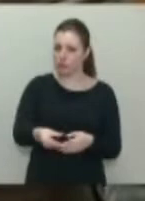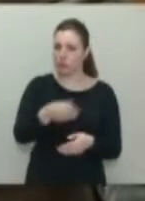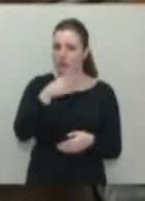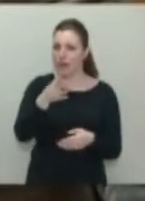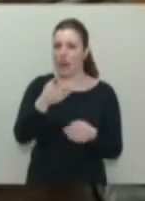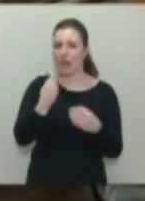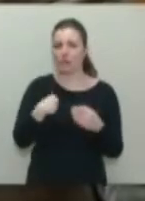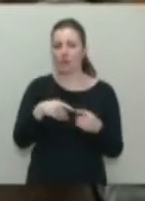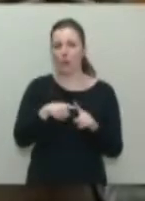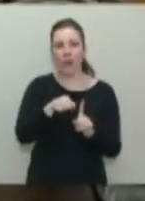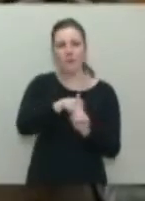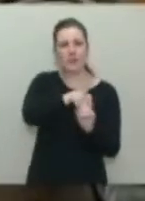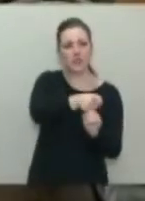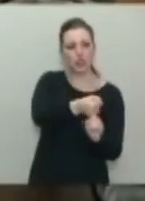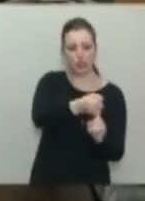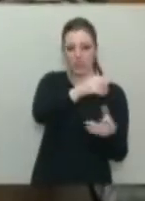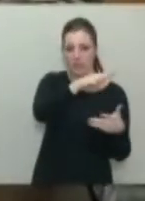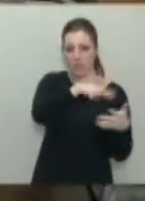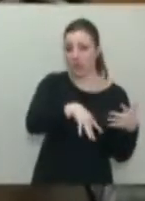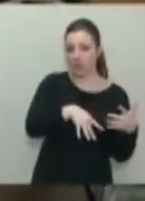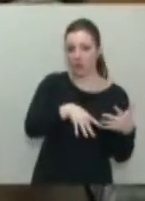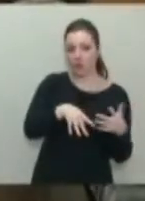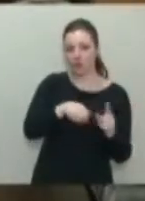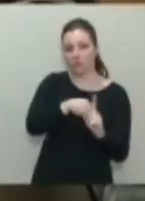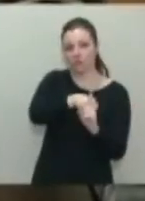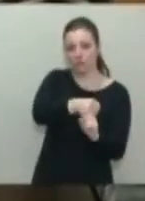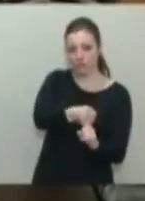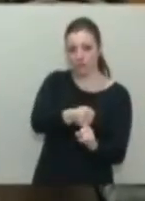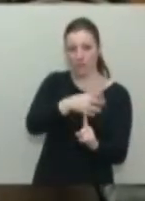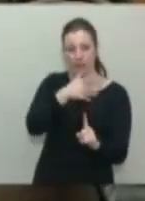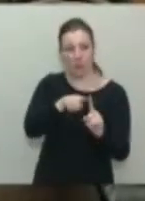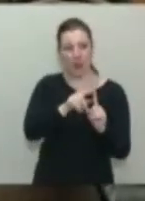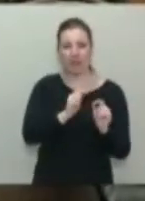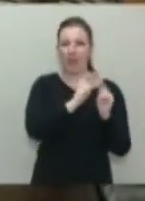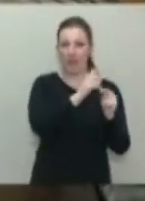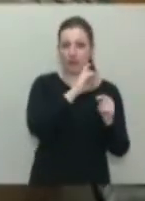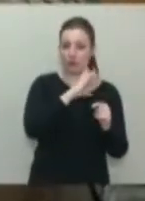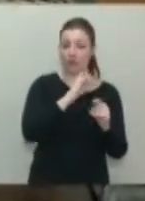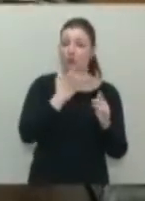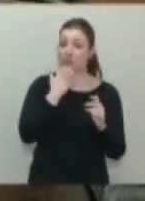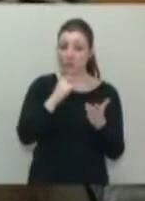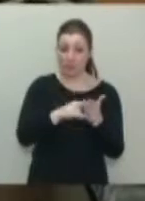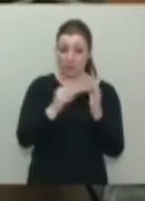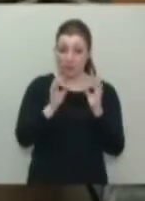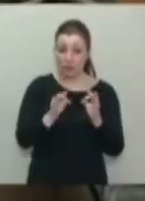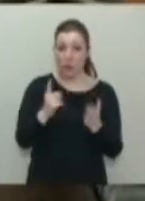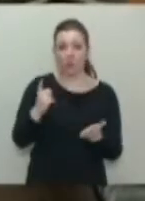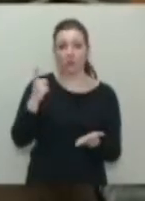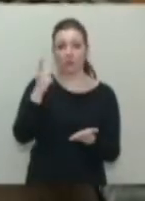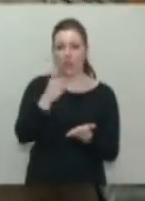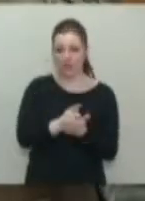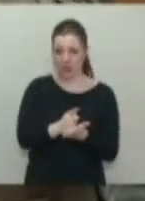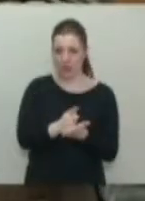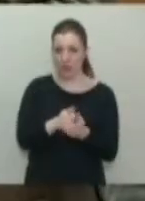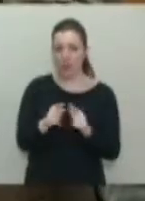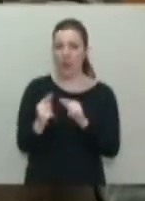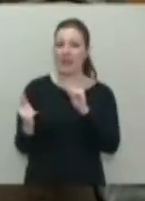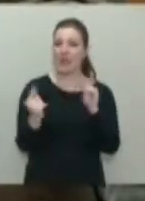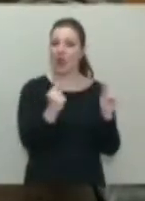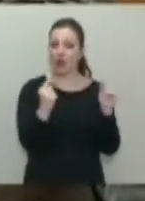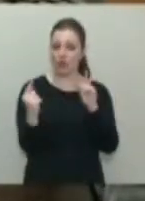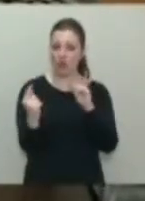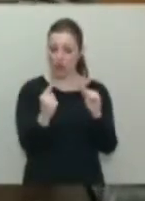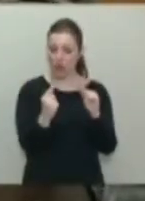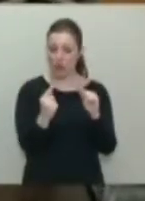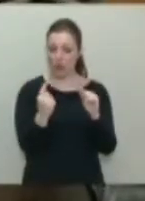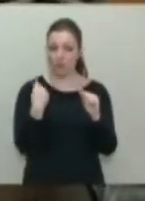presiones nacionalistas. Si ese va a ser nuevamente el método, si esto va a derivar nuevamente en una negociación